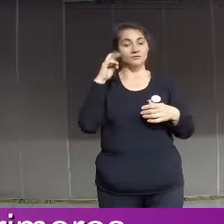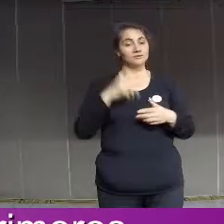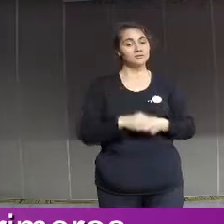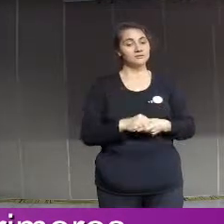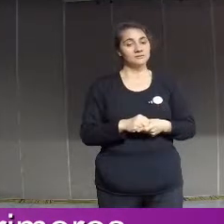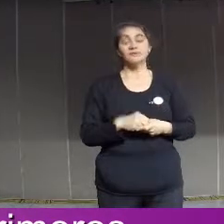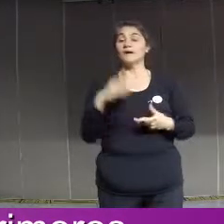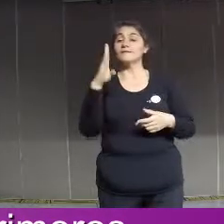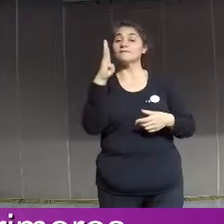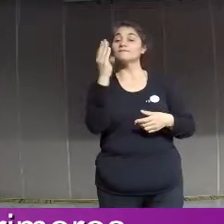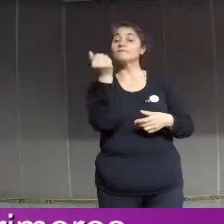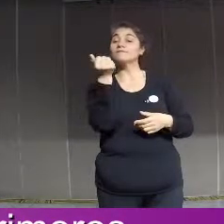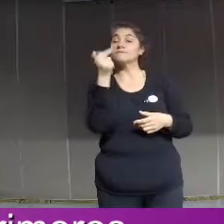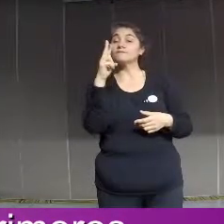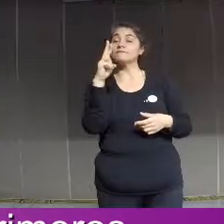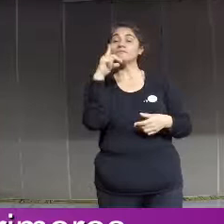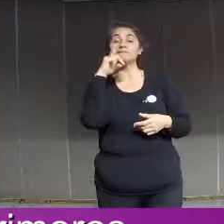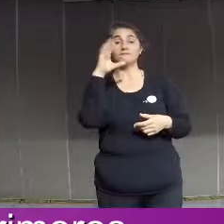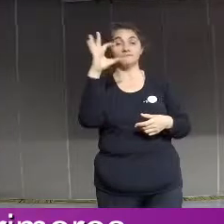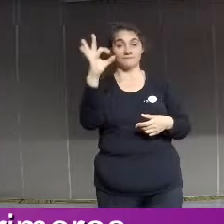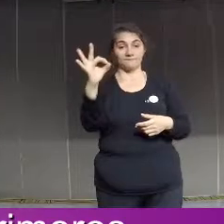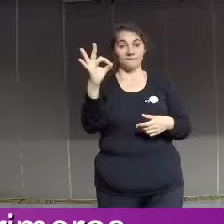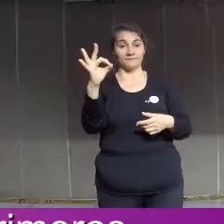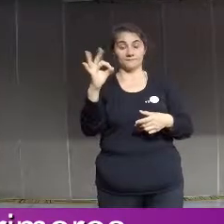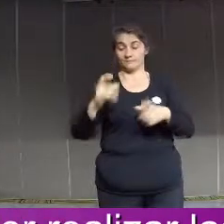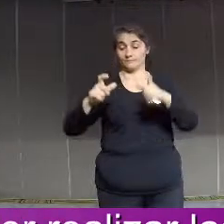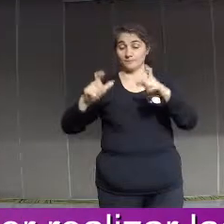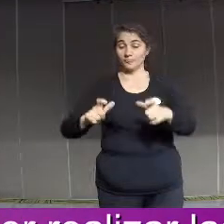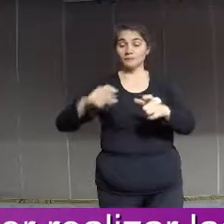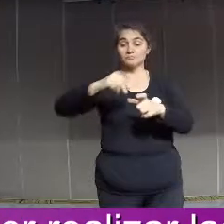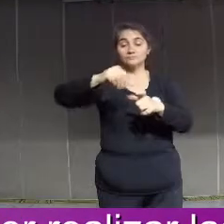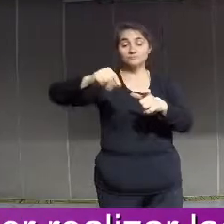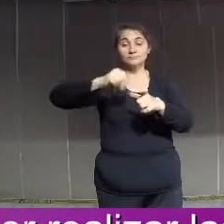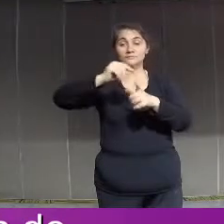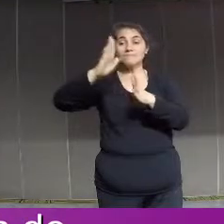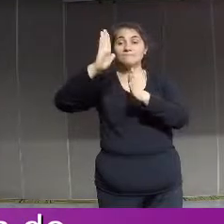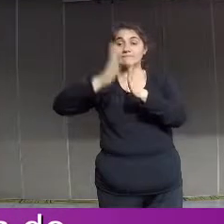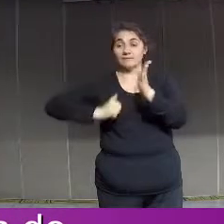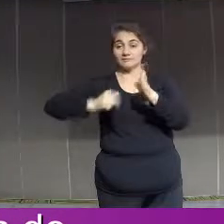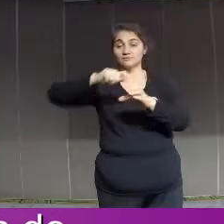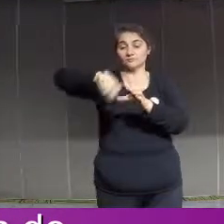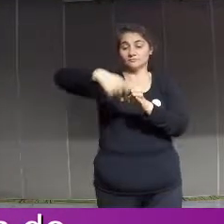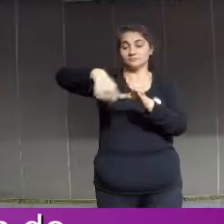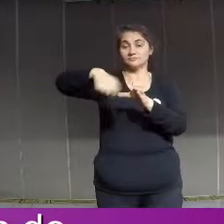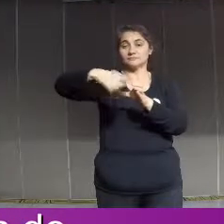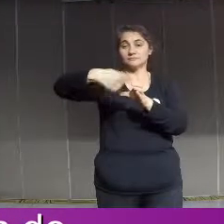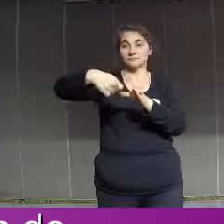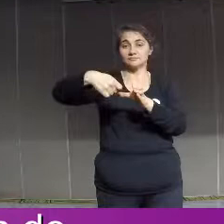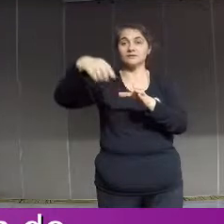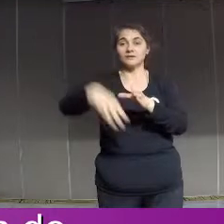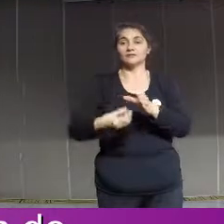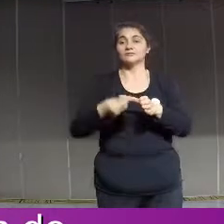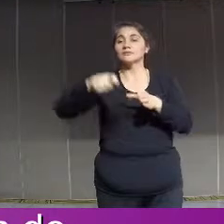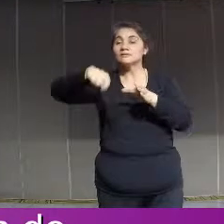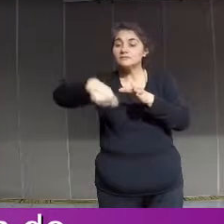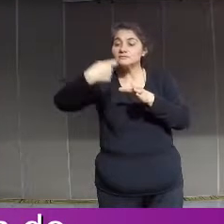un polvito blanco, ¿sí?, es como el contraste en la tomografía, nada más que esto es un polvito blanco que cuando se realiza el estudio se